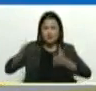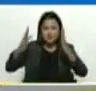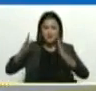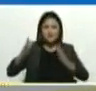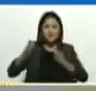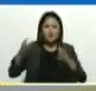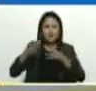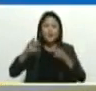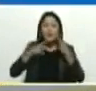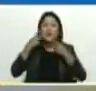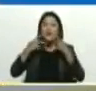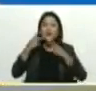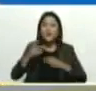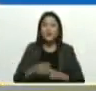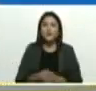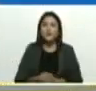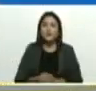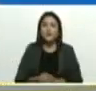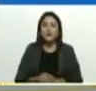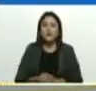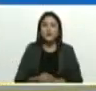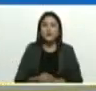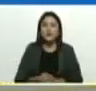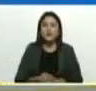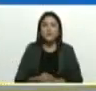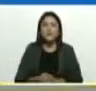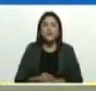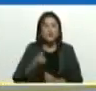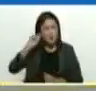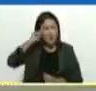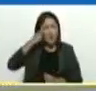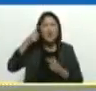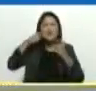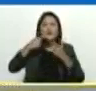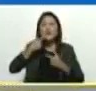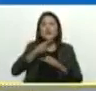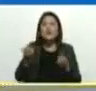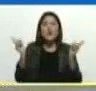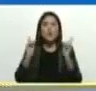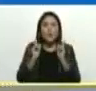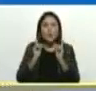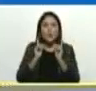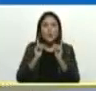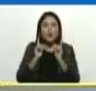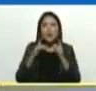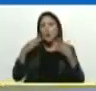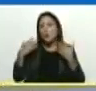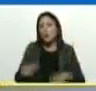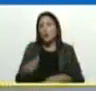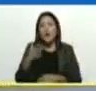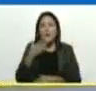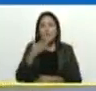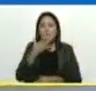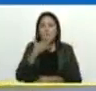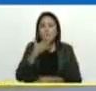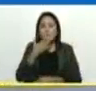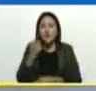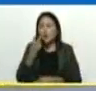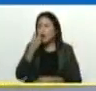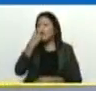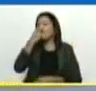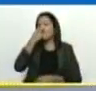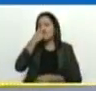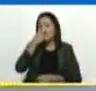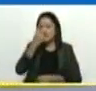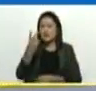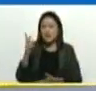Recuerdo que Chávez en aquella ocasión dijo: "Esta es la mejor de todas las visitas que he hecho en